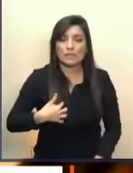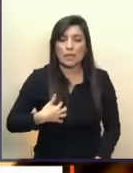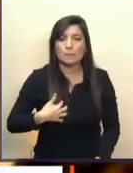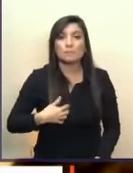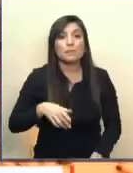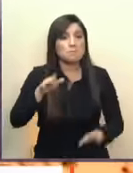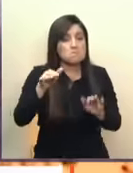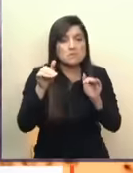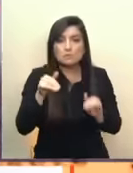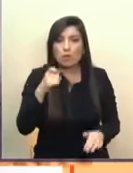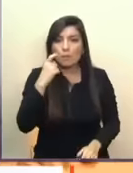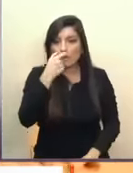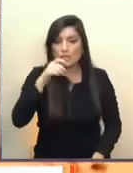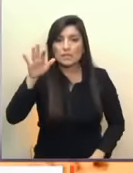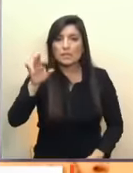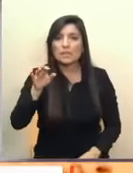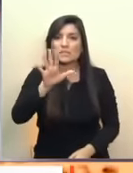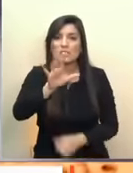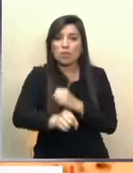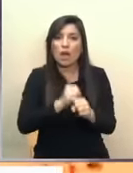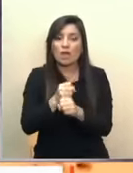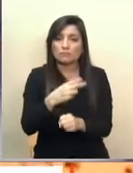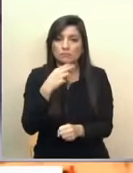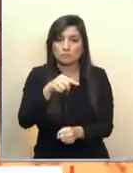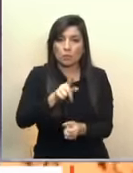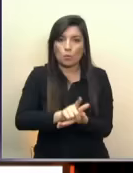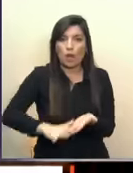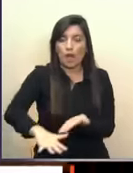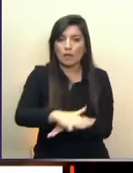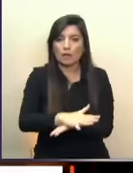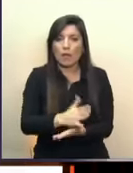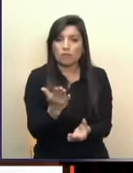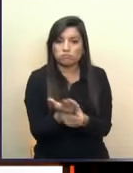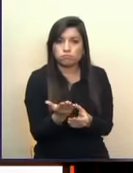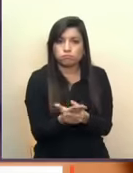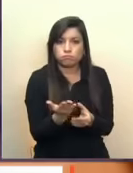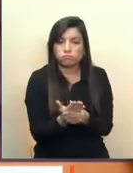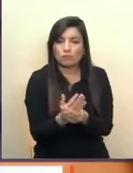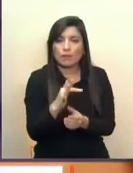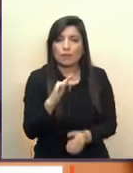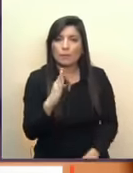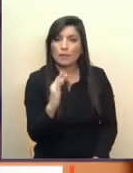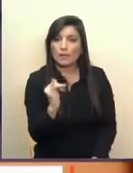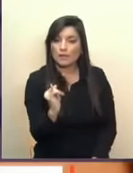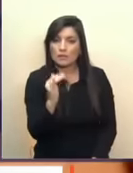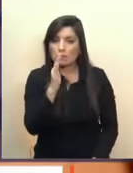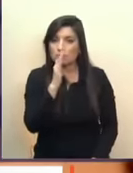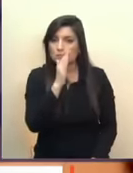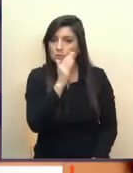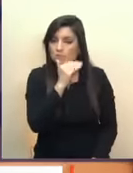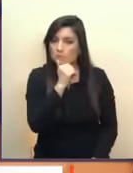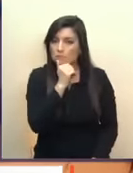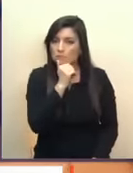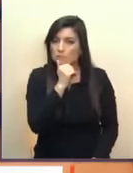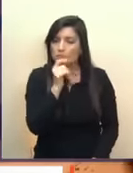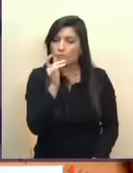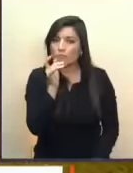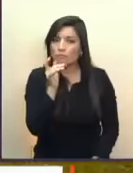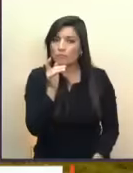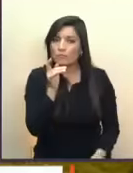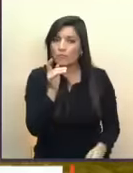de 5 años en la zona. Con archivos desclasificados por el FBI, Basti asegura que el líder nazi